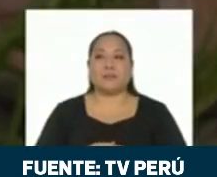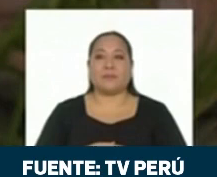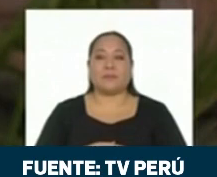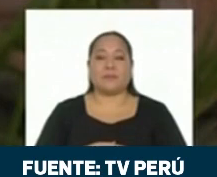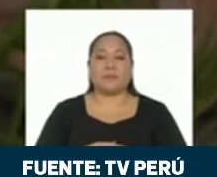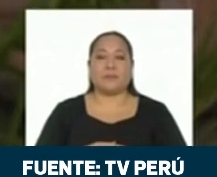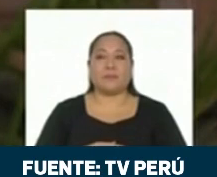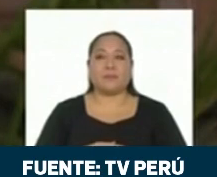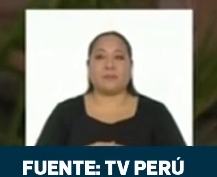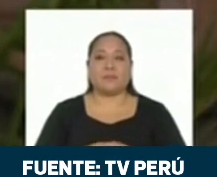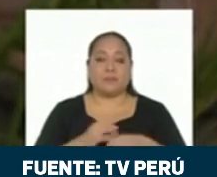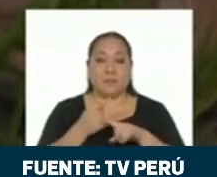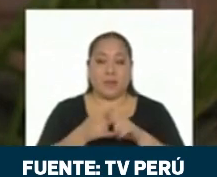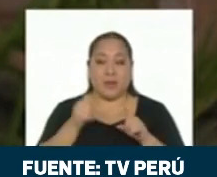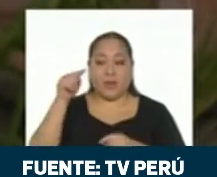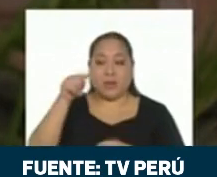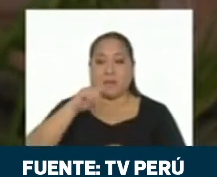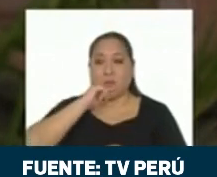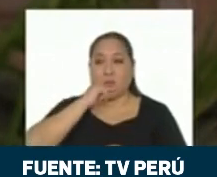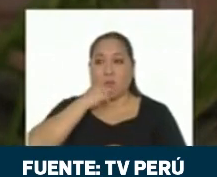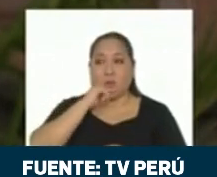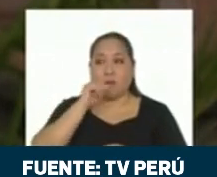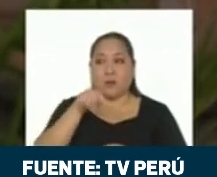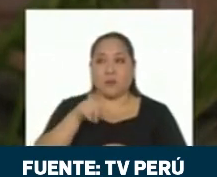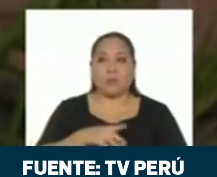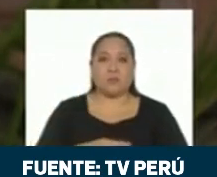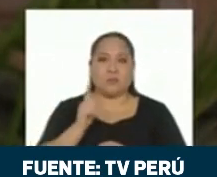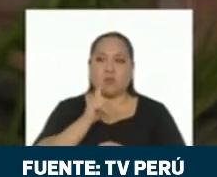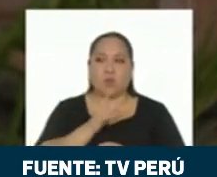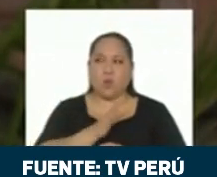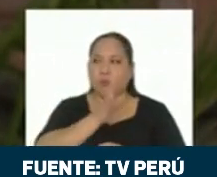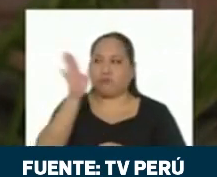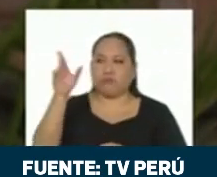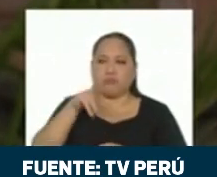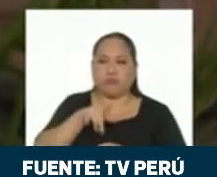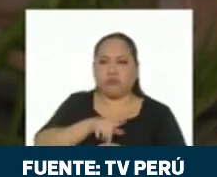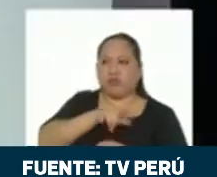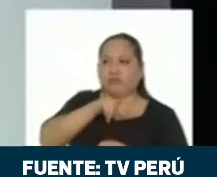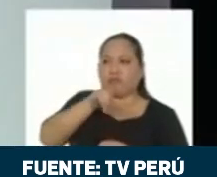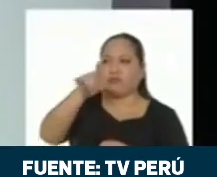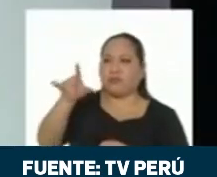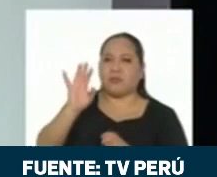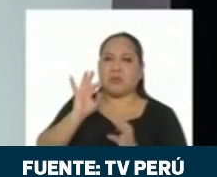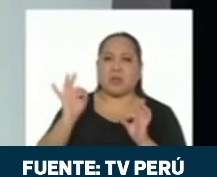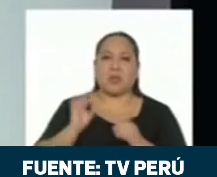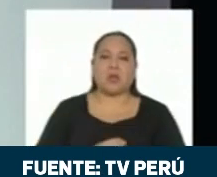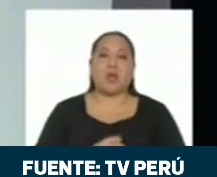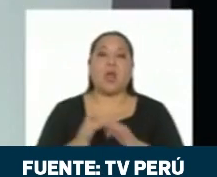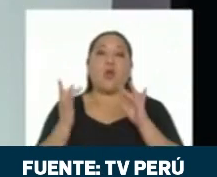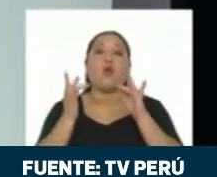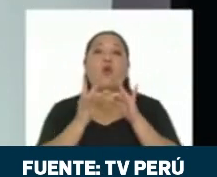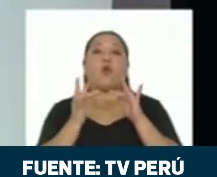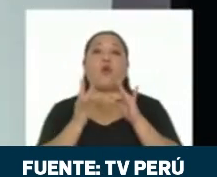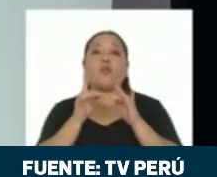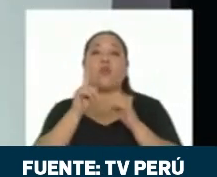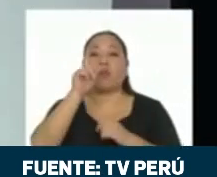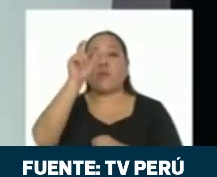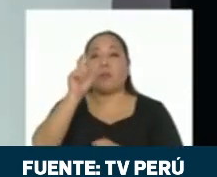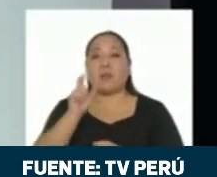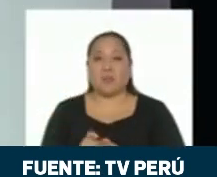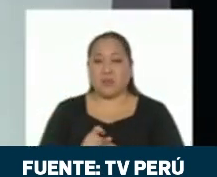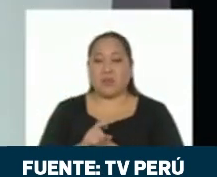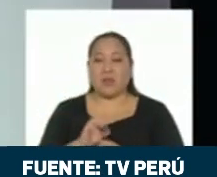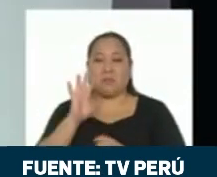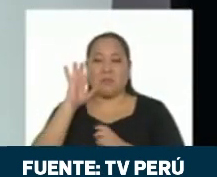la paciente no refiere viajes recientes, ha tenido contacto con un familiar con sospecha de COVID,